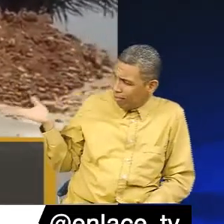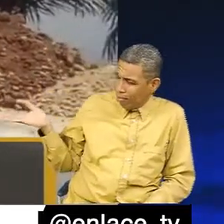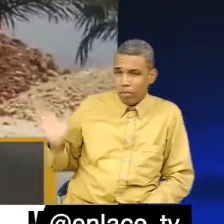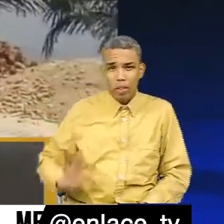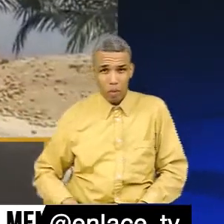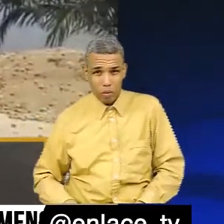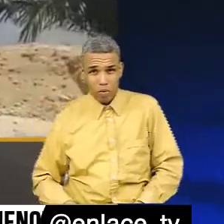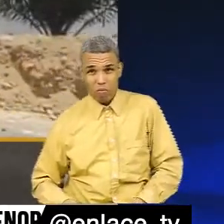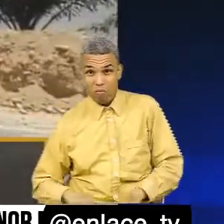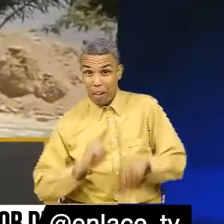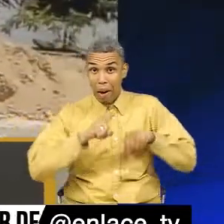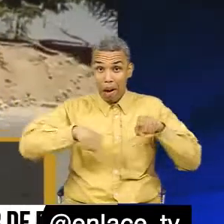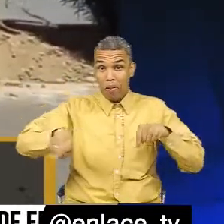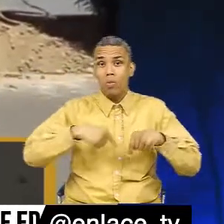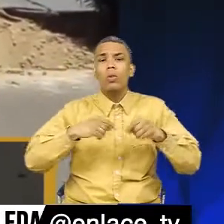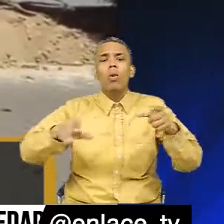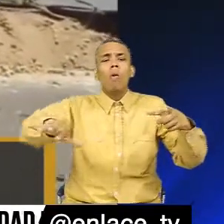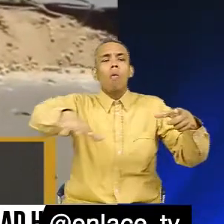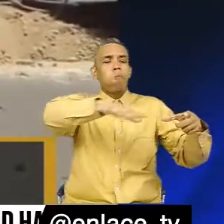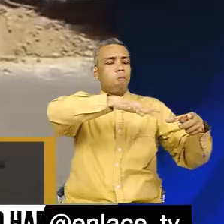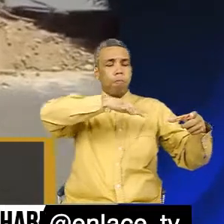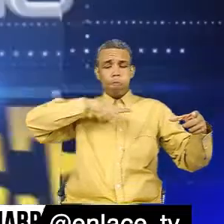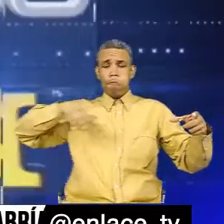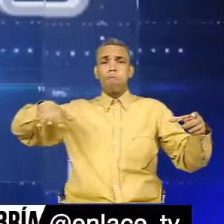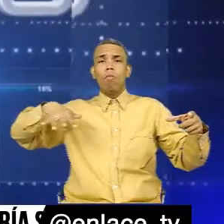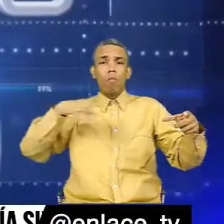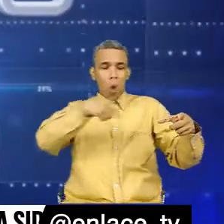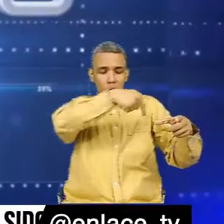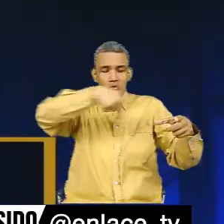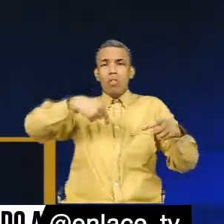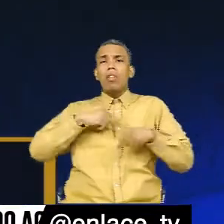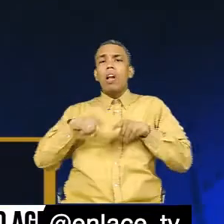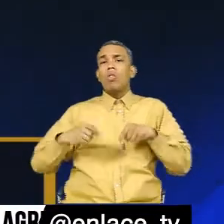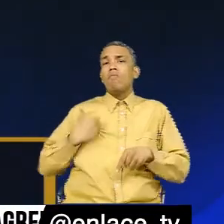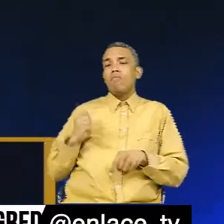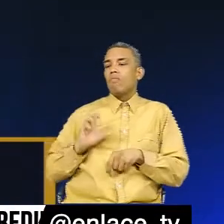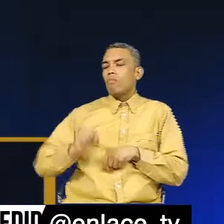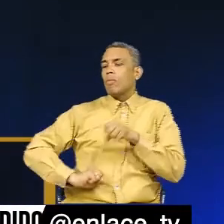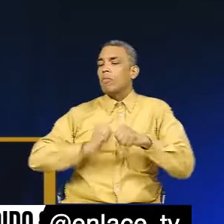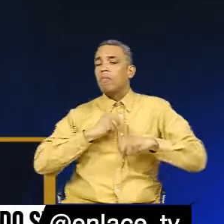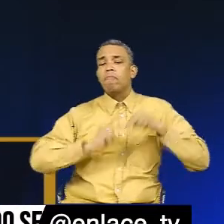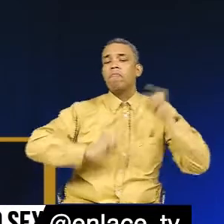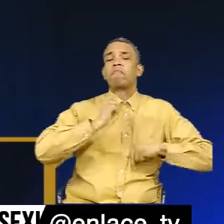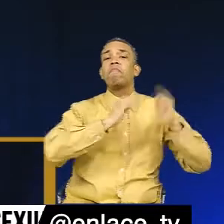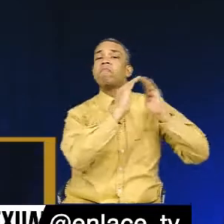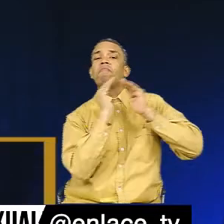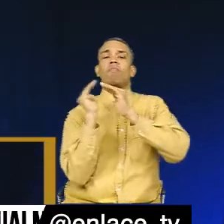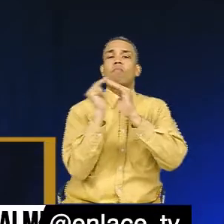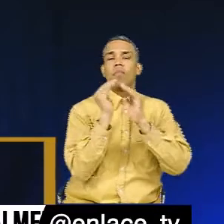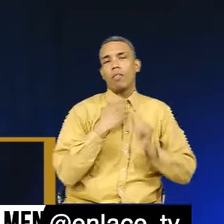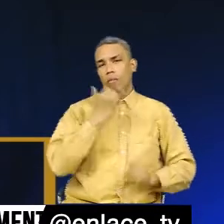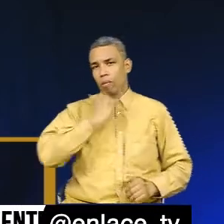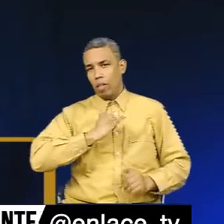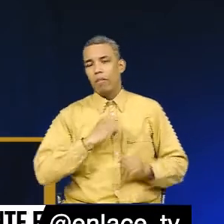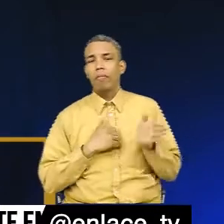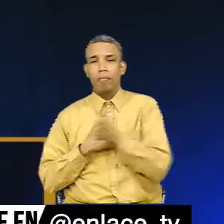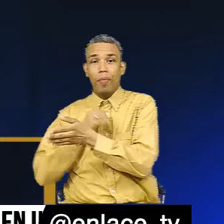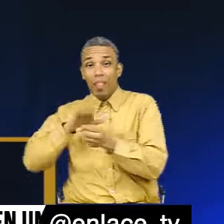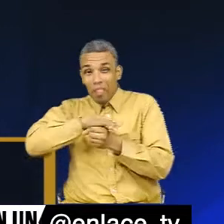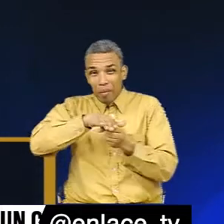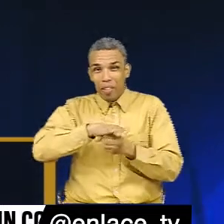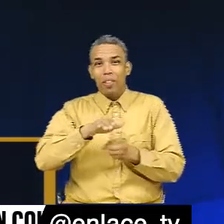asentamientos humanos en el cuerpo hídrico más importante de Barranca Bermeja. Invasión de espacio público es denunciado en la entrada del barrio Barranca,